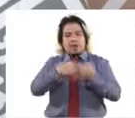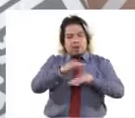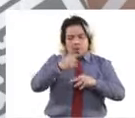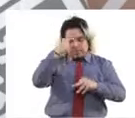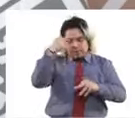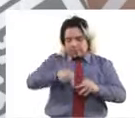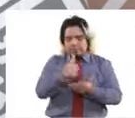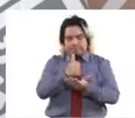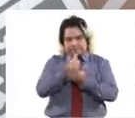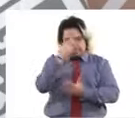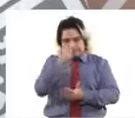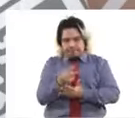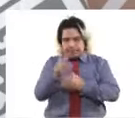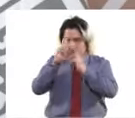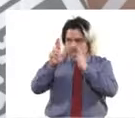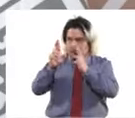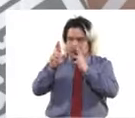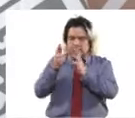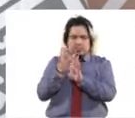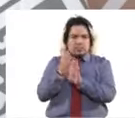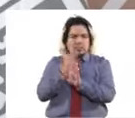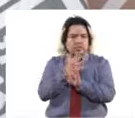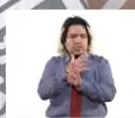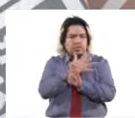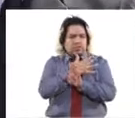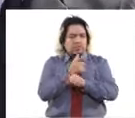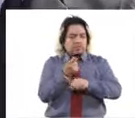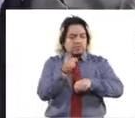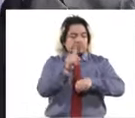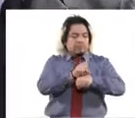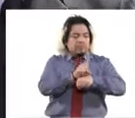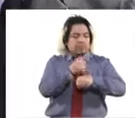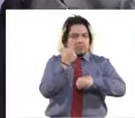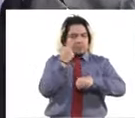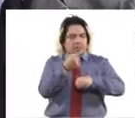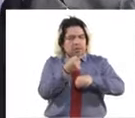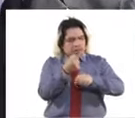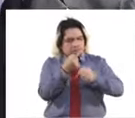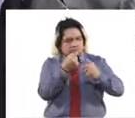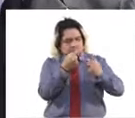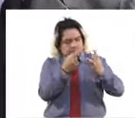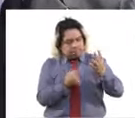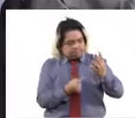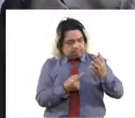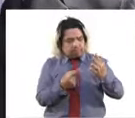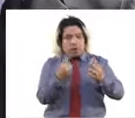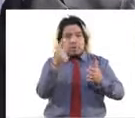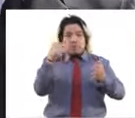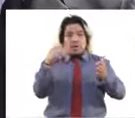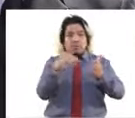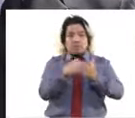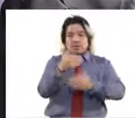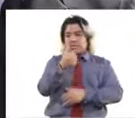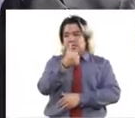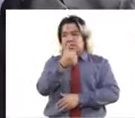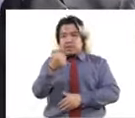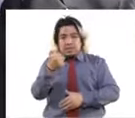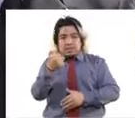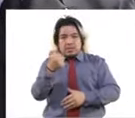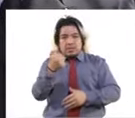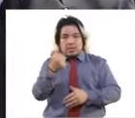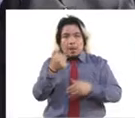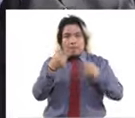país. Hace unos días dimos cuenta de los resultados alcanzados, más de 1.600 detenidos y